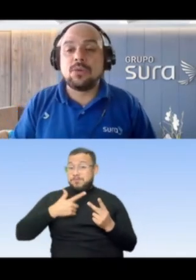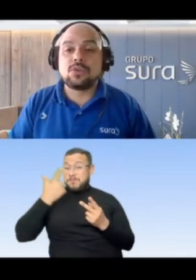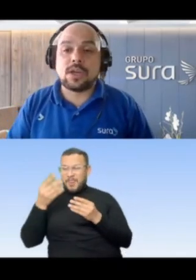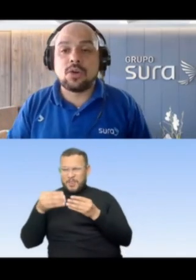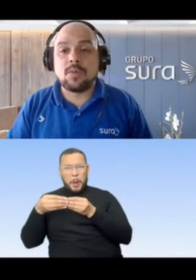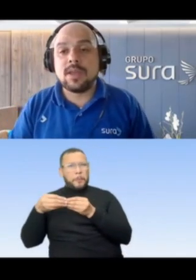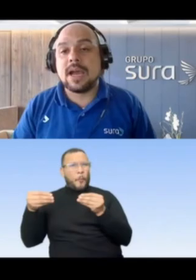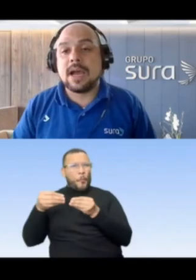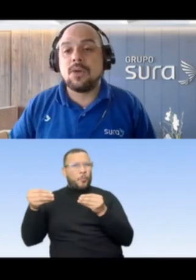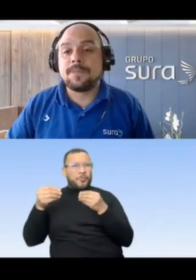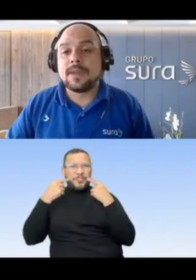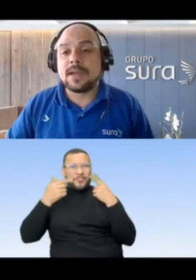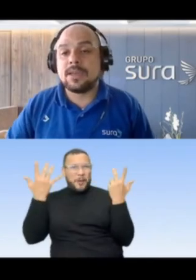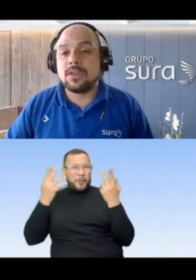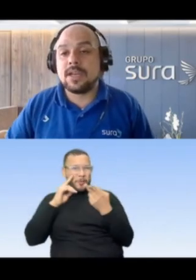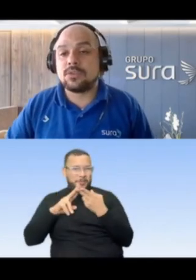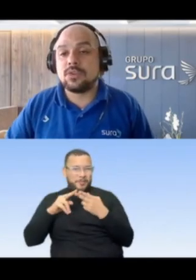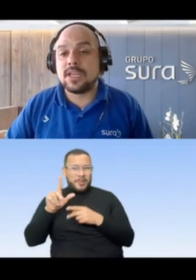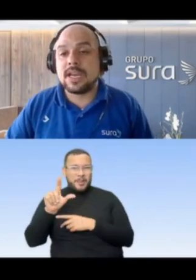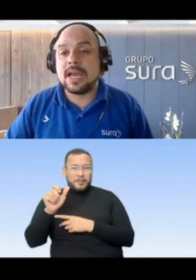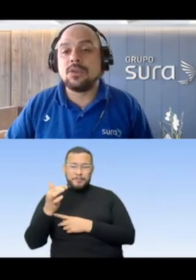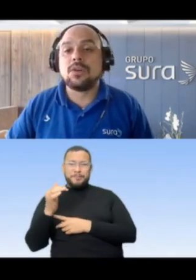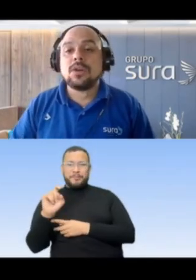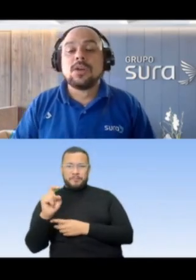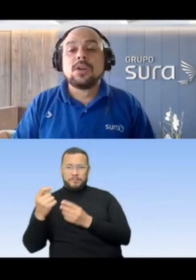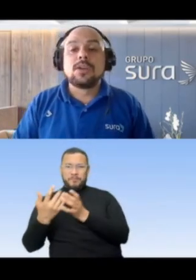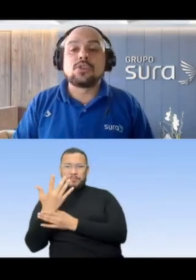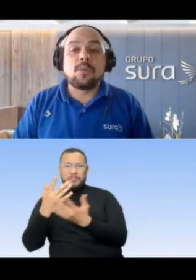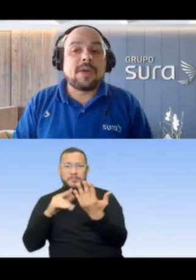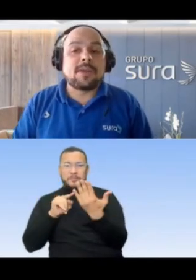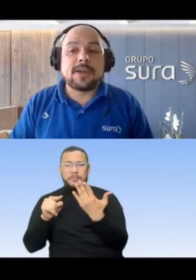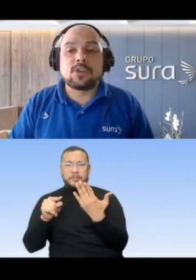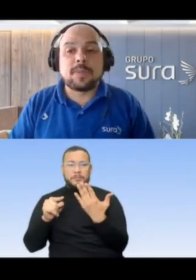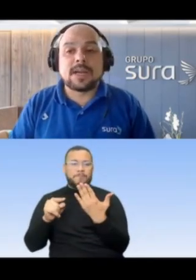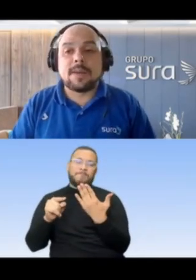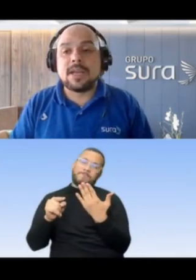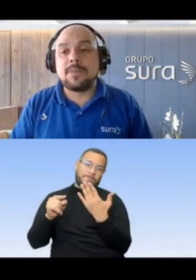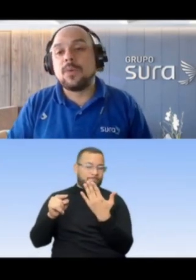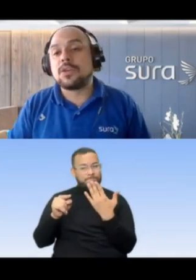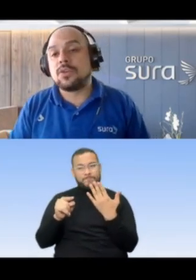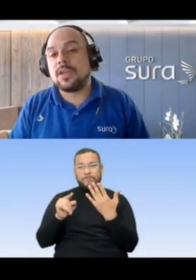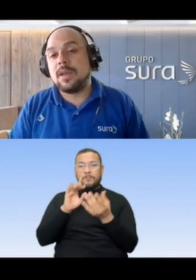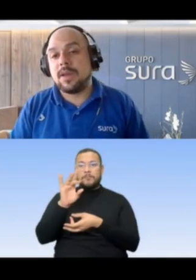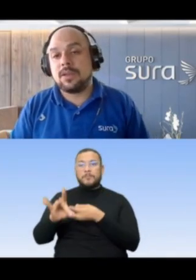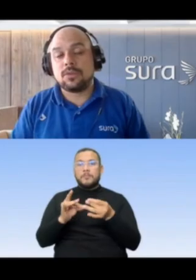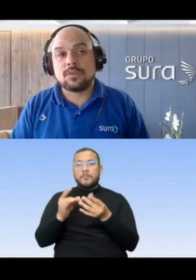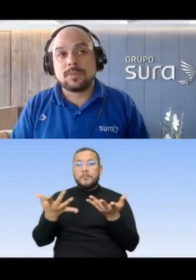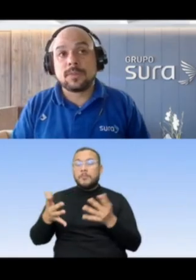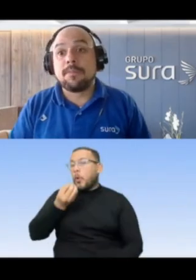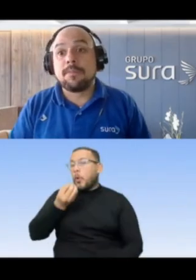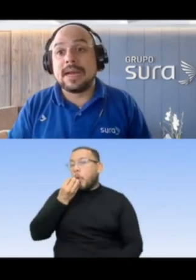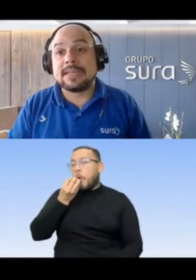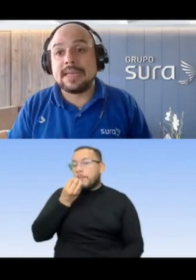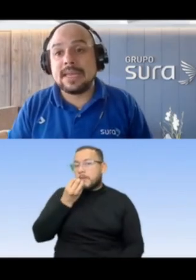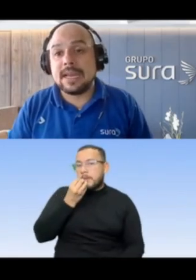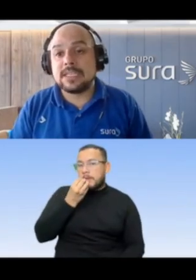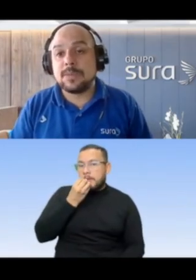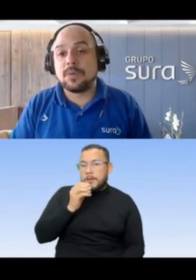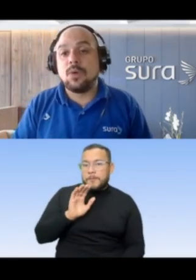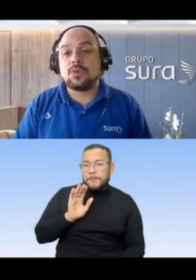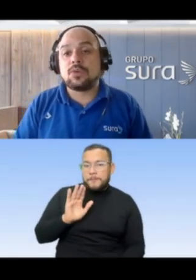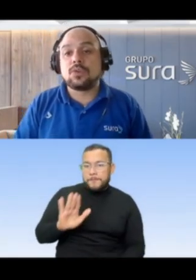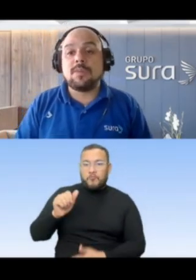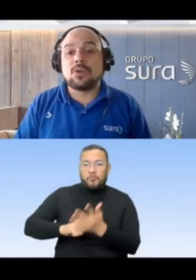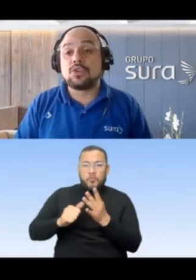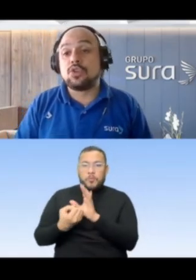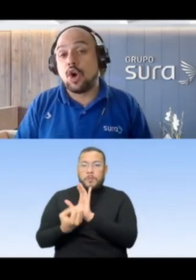en la parte de uso recomendado, aquí donde les estoy señalando, son perfectos para la manipulación de alimentos,